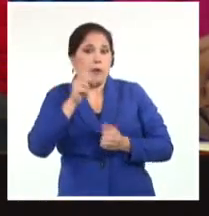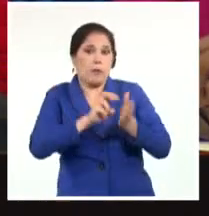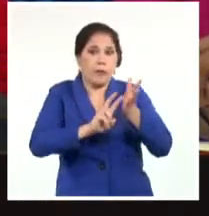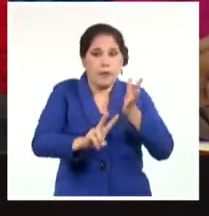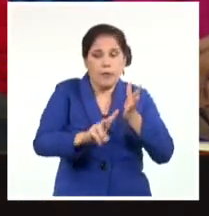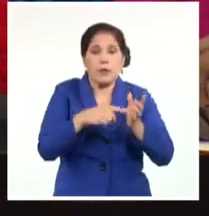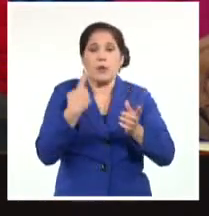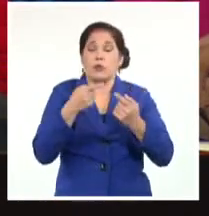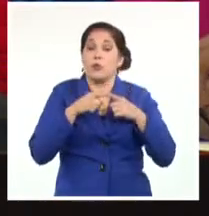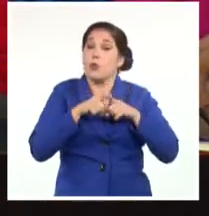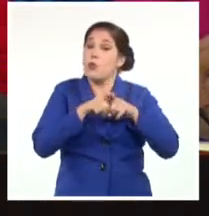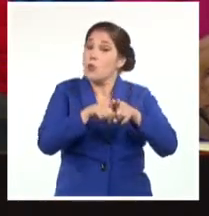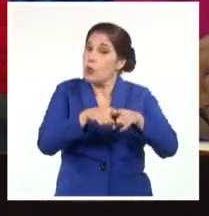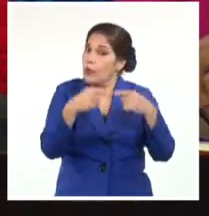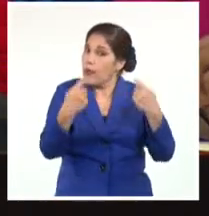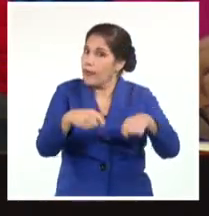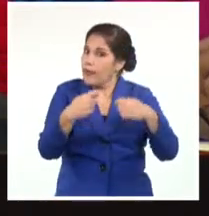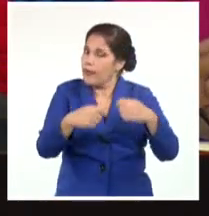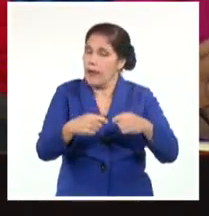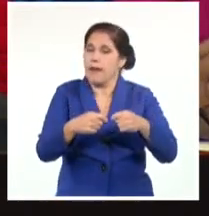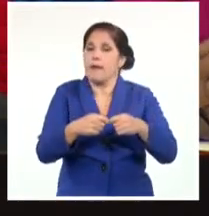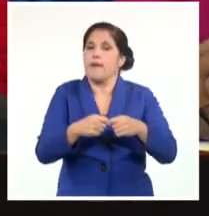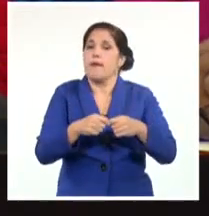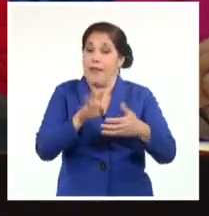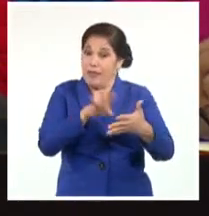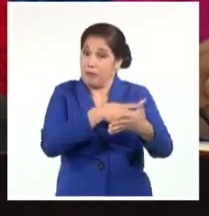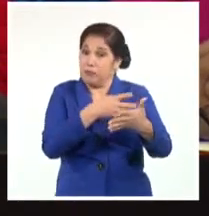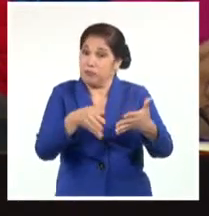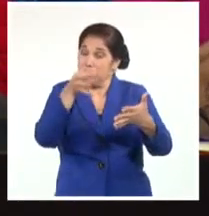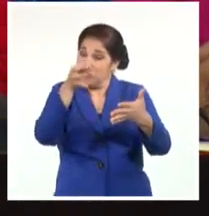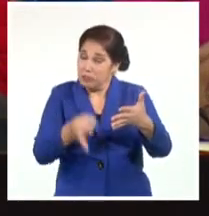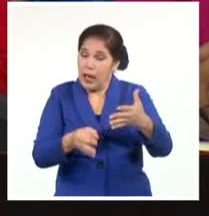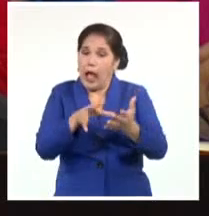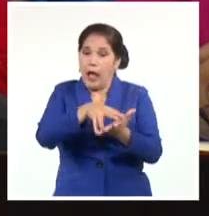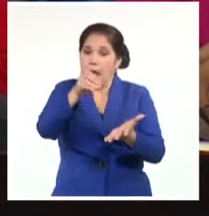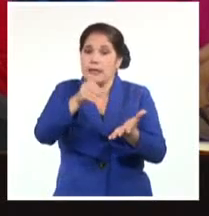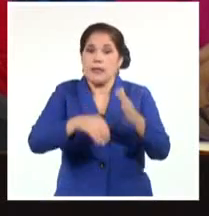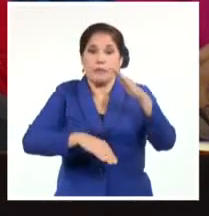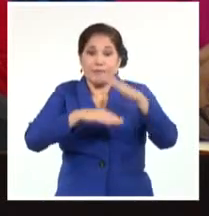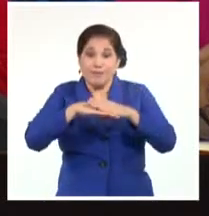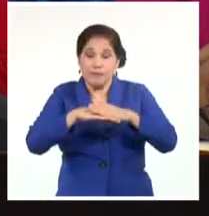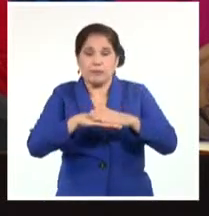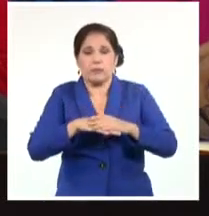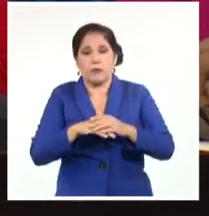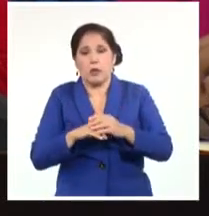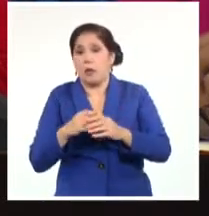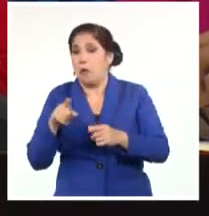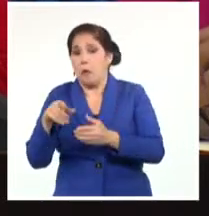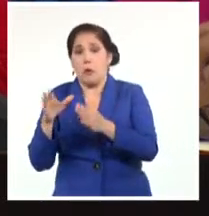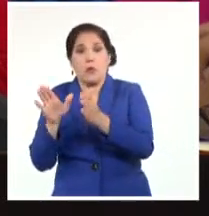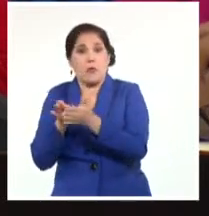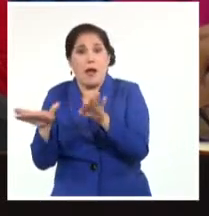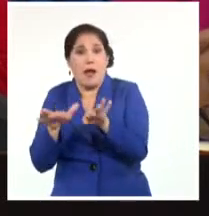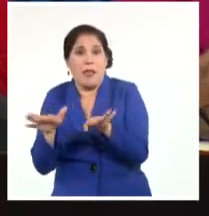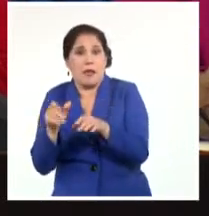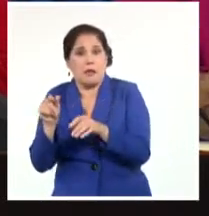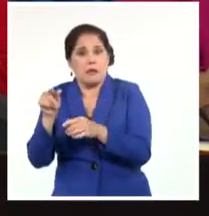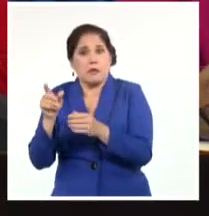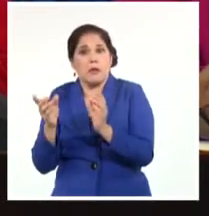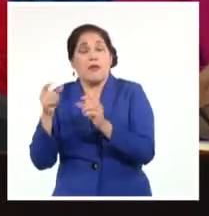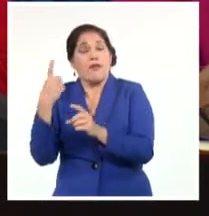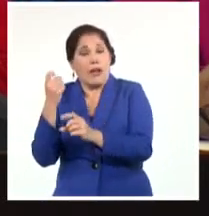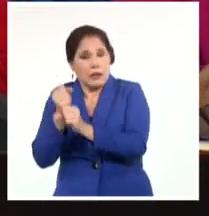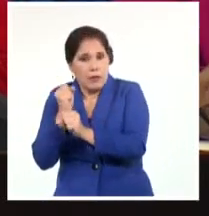no acompañamos a que estas plantillas de verdad se cubran, porque cuando no hay en una entidad, en un organismo,